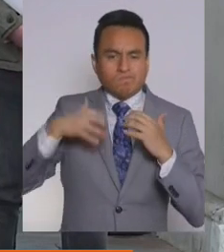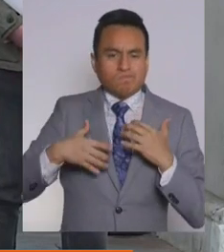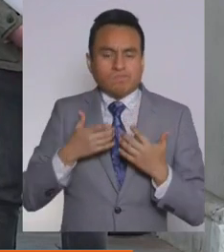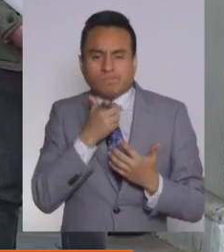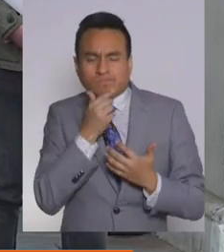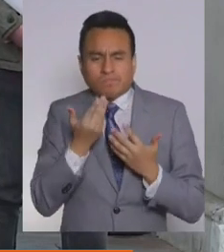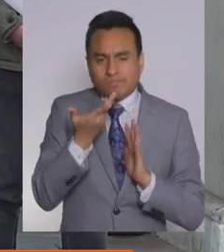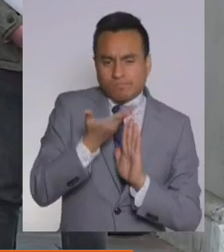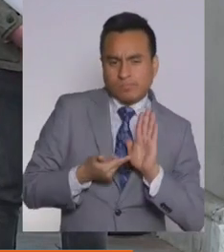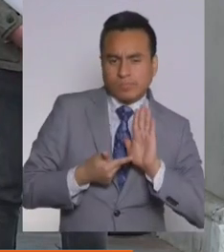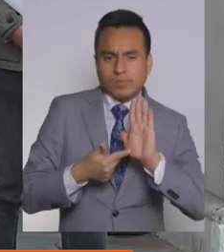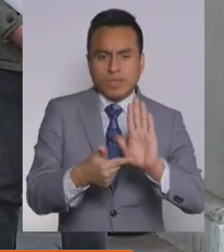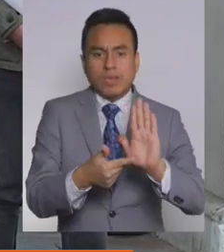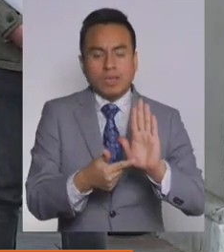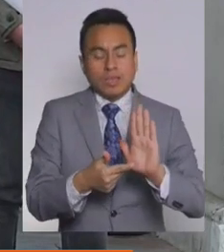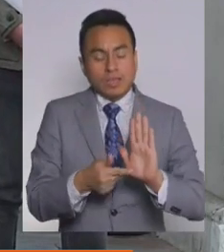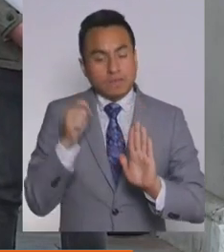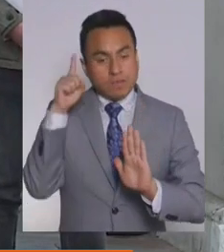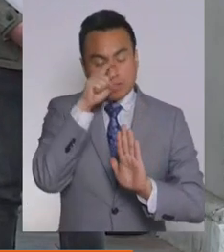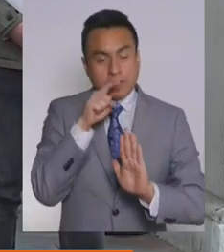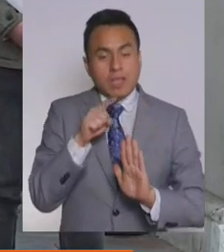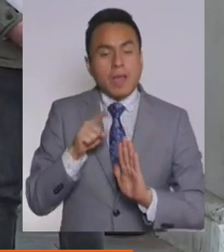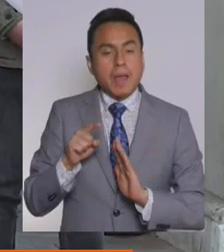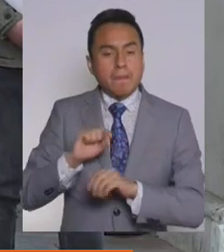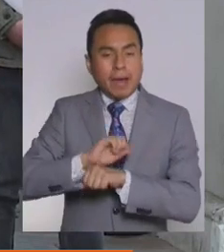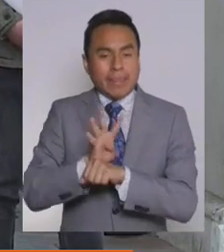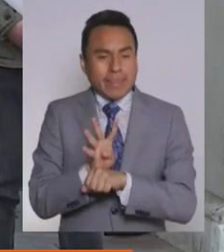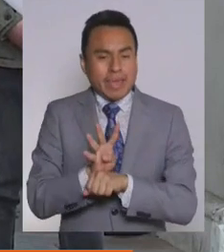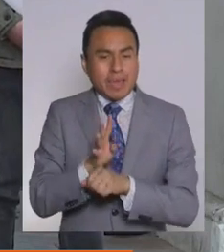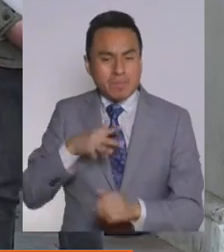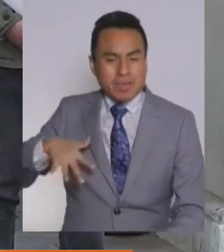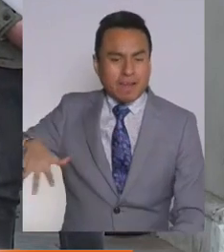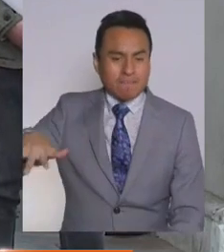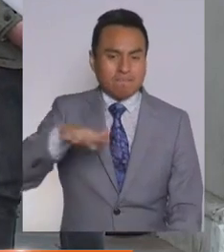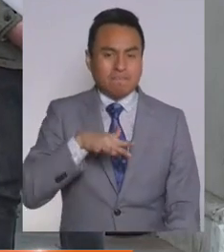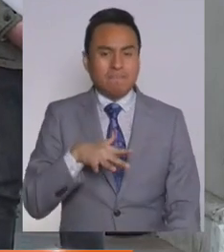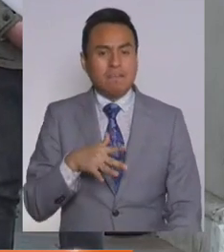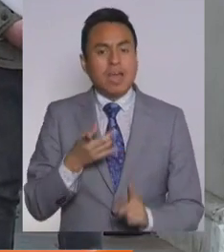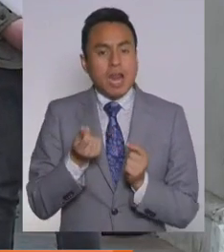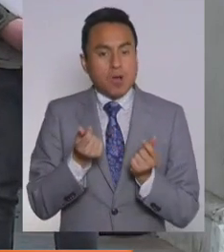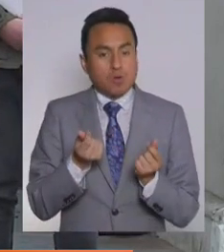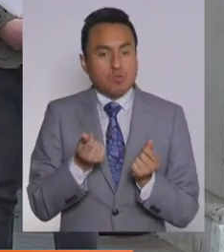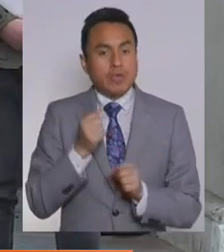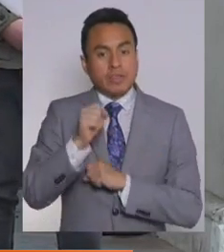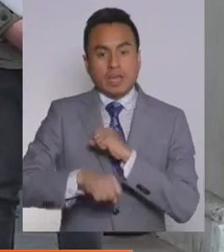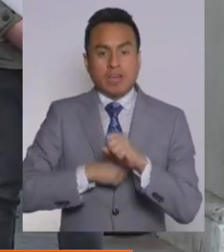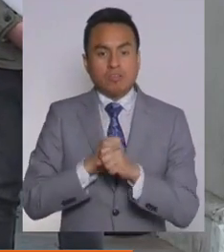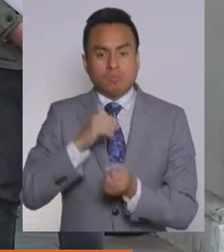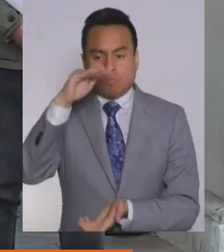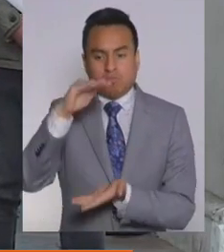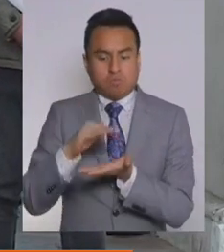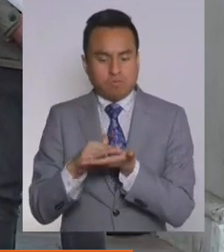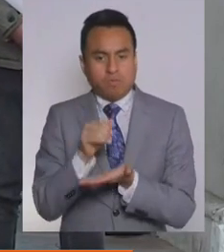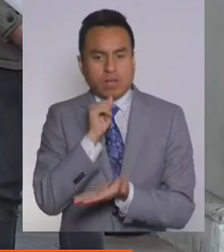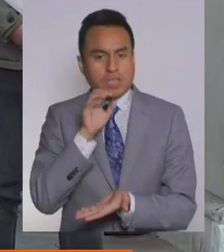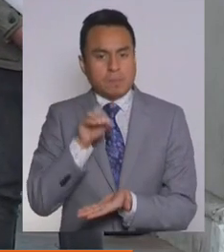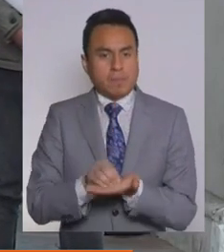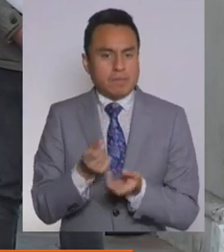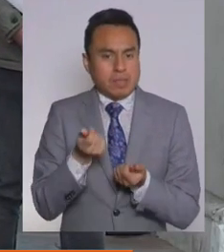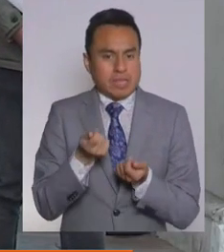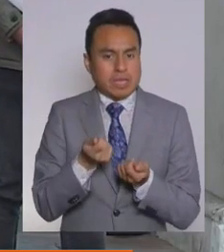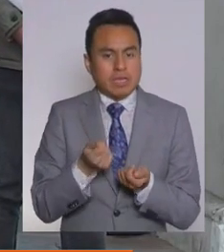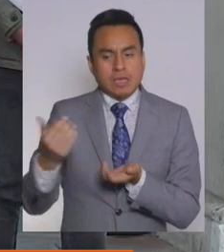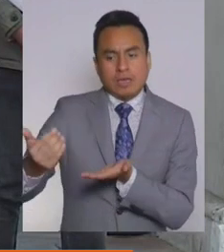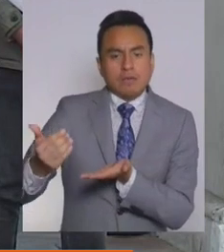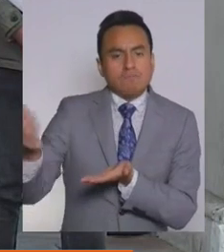ha tocado muy fuerte enfrentar la pandemia con recursos que han sido este año insuficientes en la parte de los